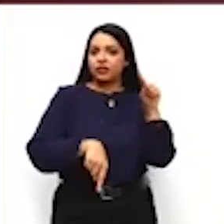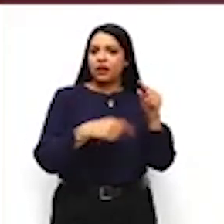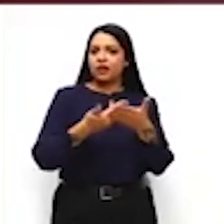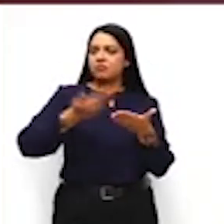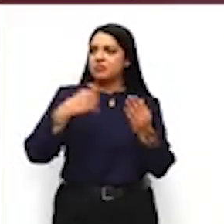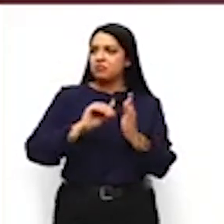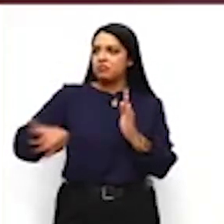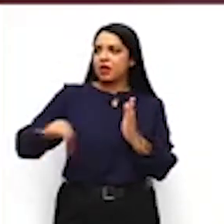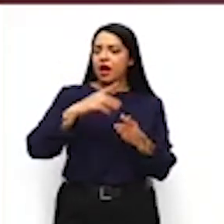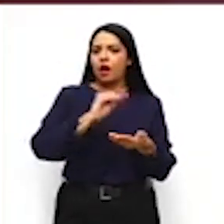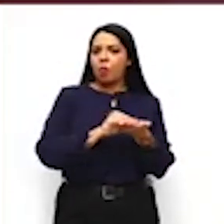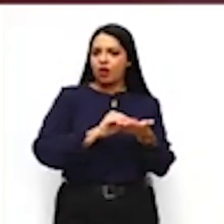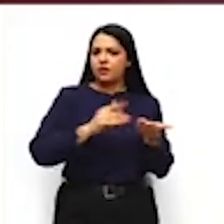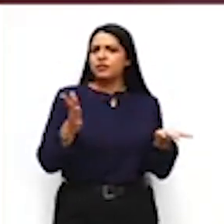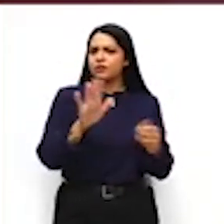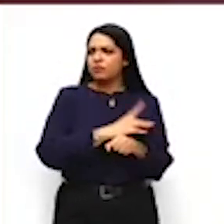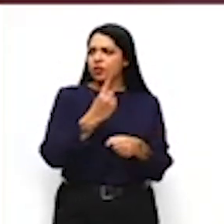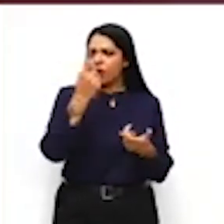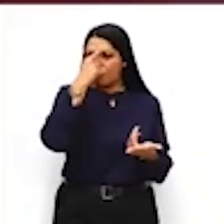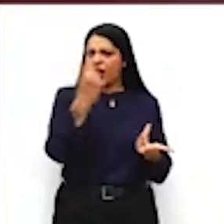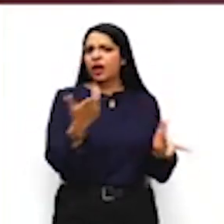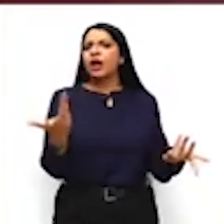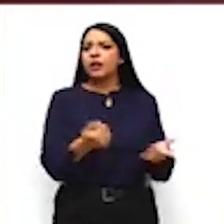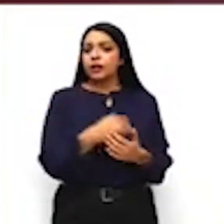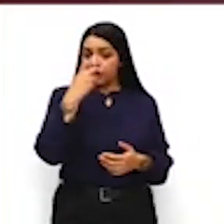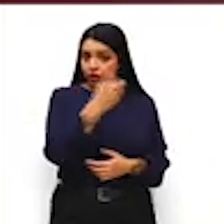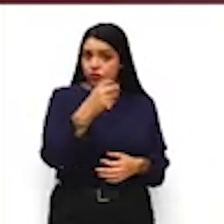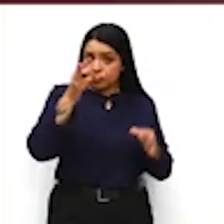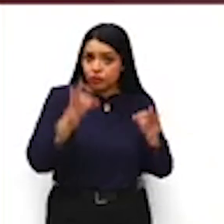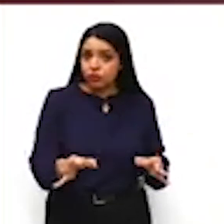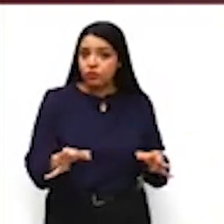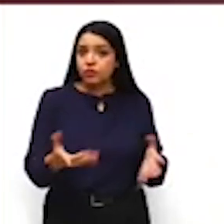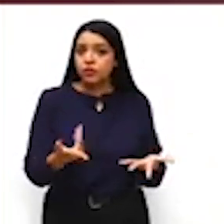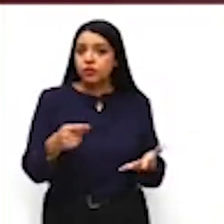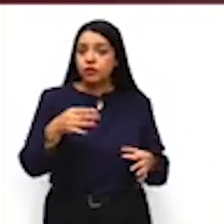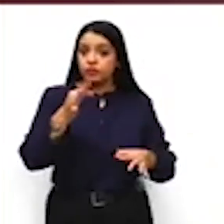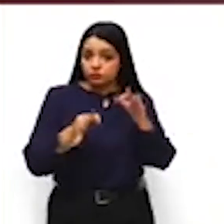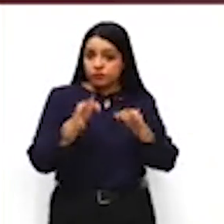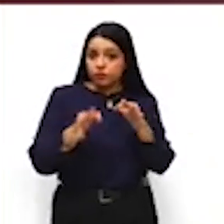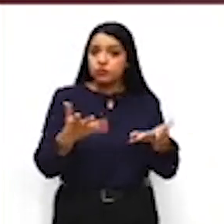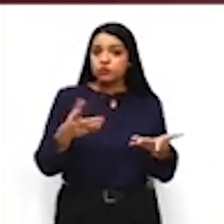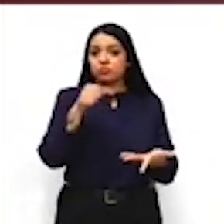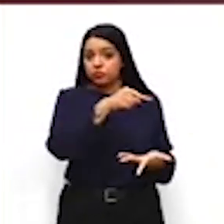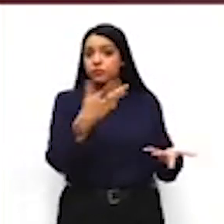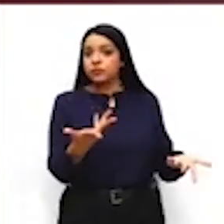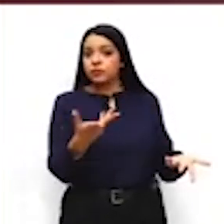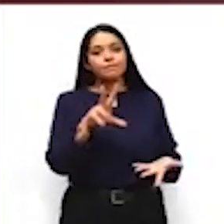atrás, echarse para abajo. ¿Les parece que eso es democrático?